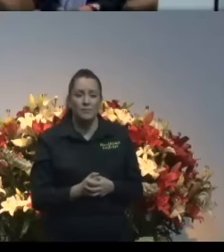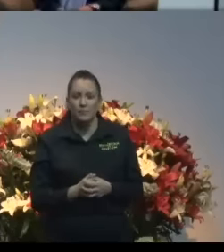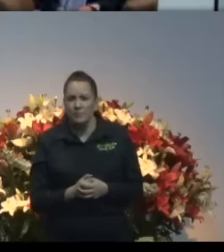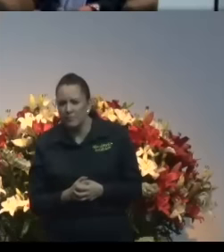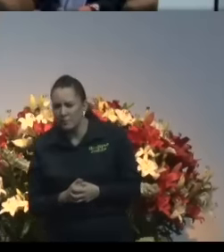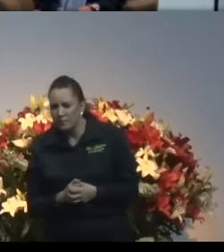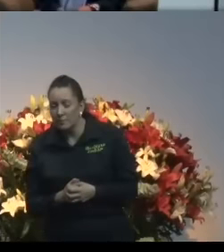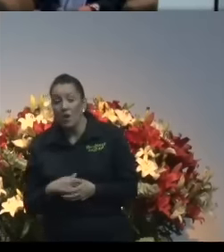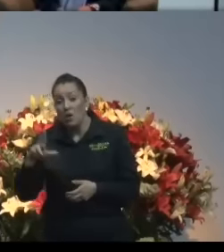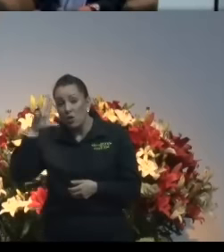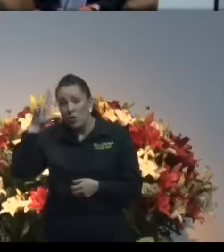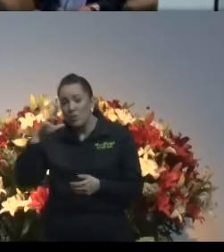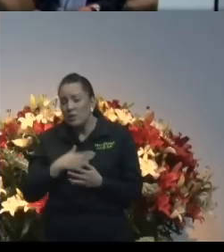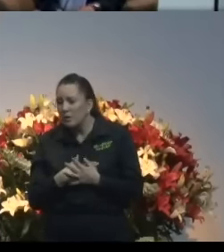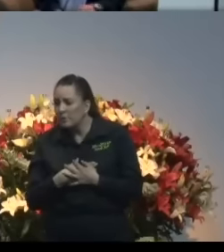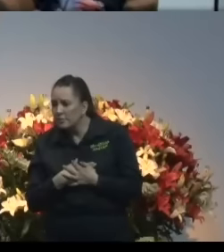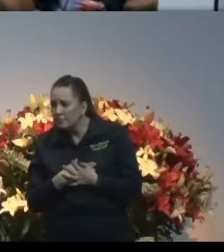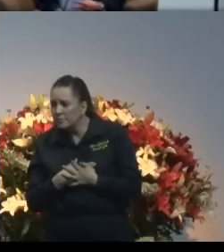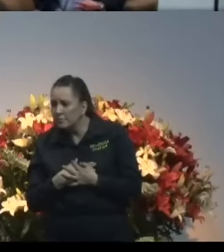Hola, Xochitl, soy Danilo,